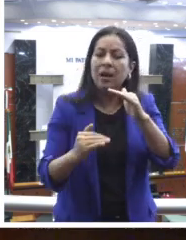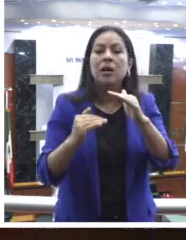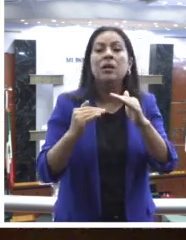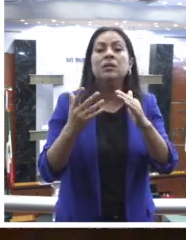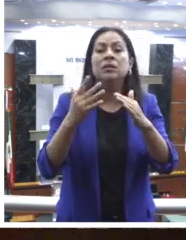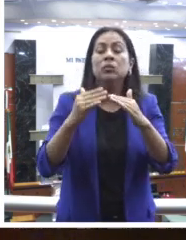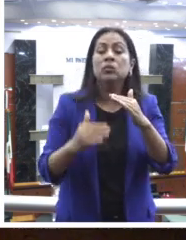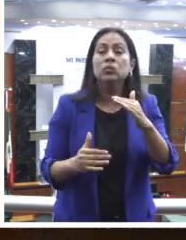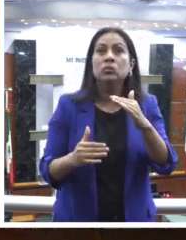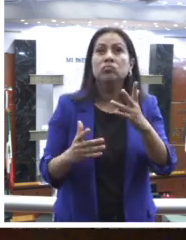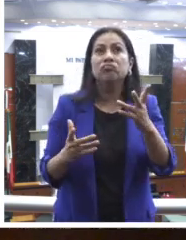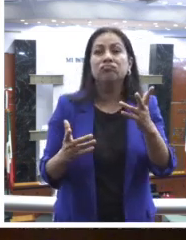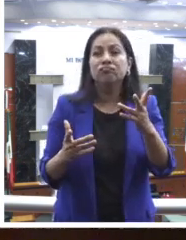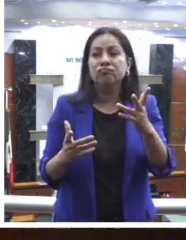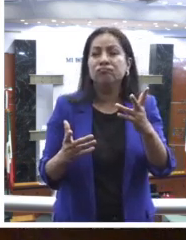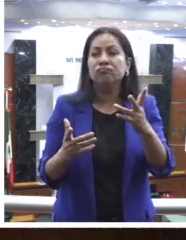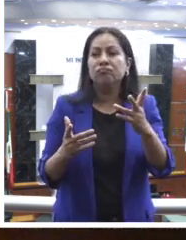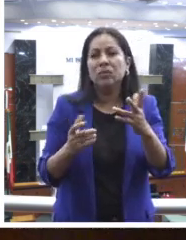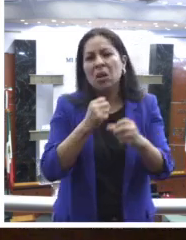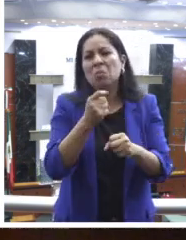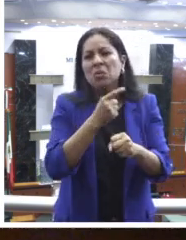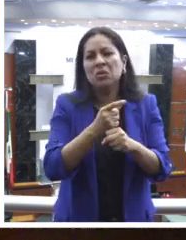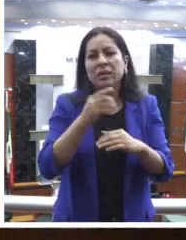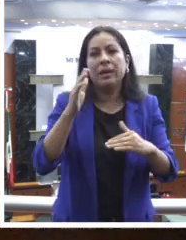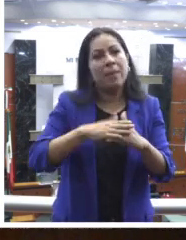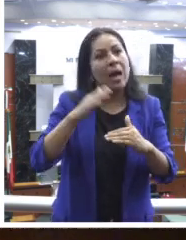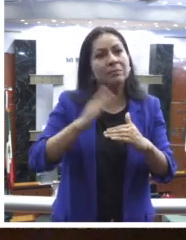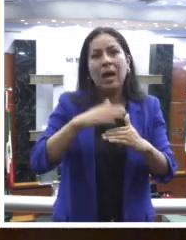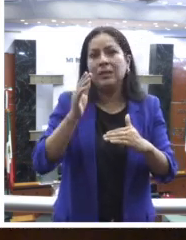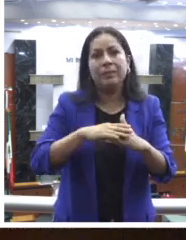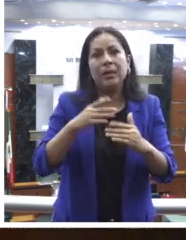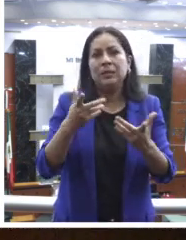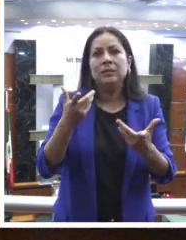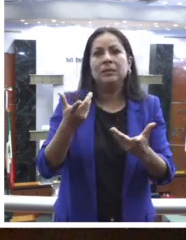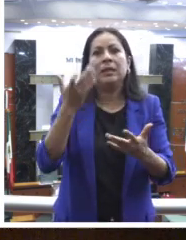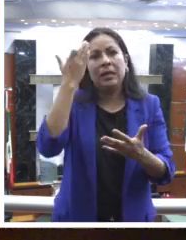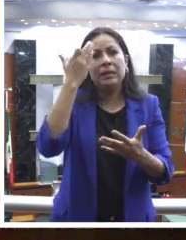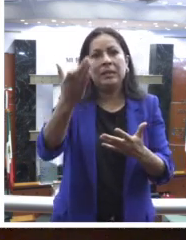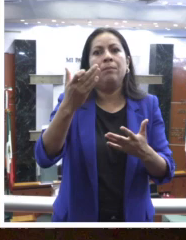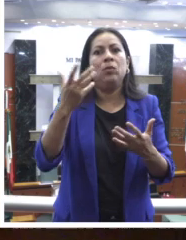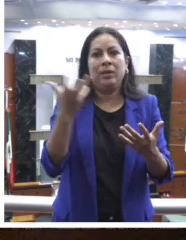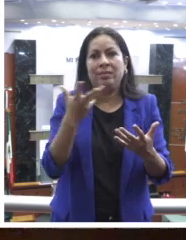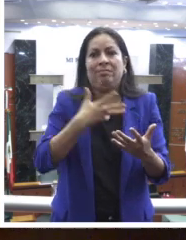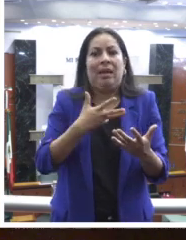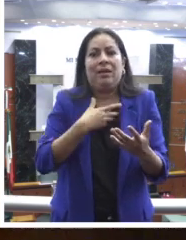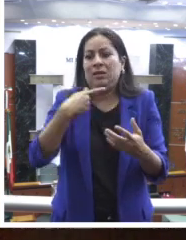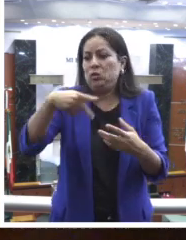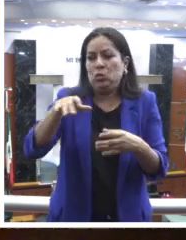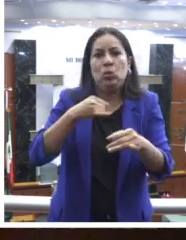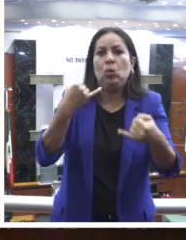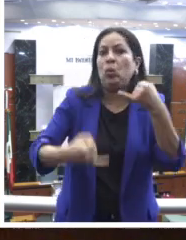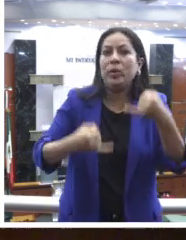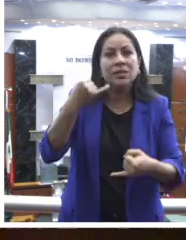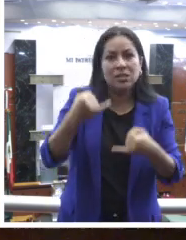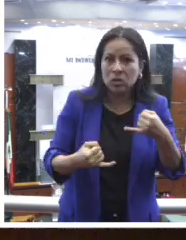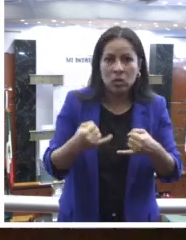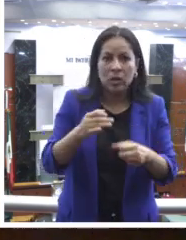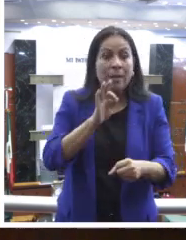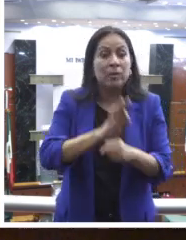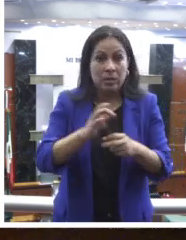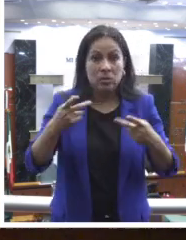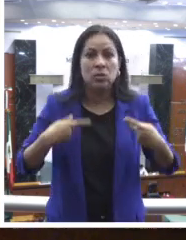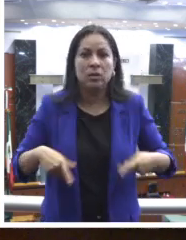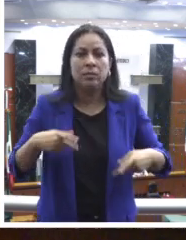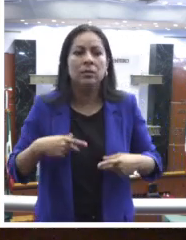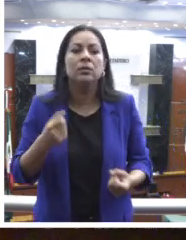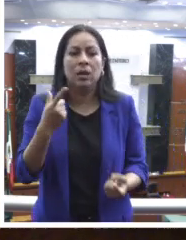reducir la posibilidad de que cometan más delitos durante el tiempo que dure el proceso judicial la protección de las víctimas